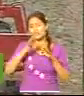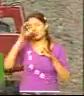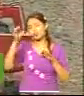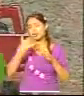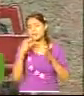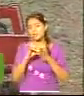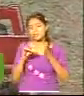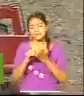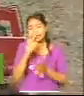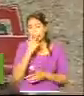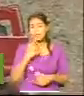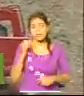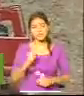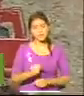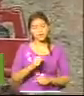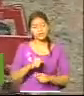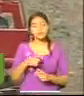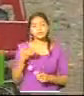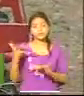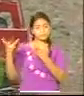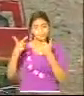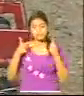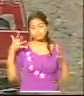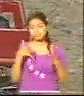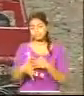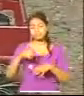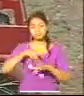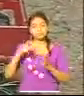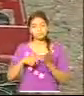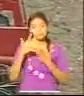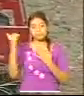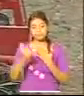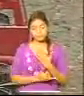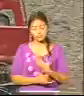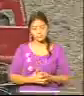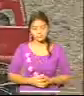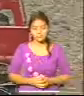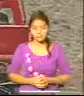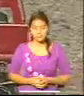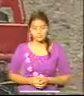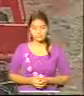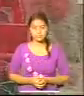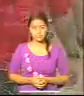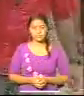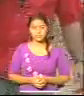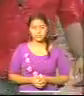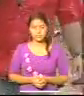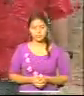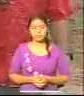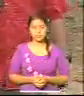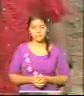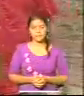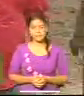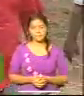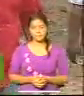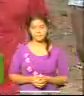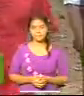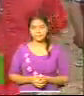circunvecinos en condiciones de total pobreza. Cuéntanos esa parte integral del proyecto, Quiro. Bueno, básicamente eso